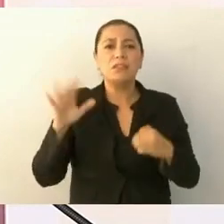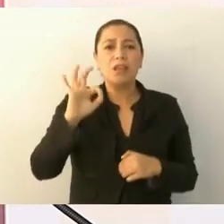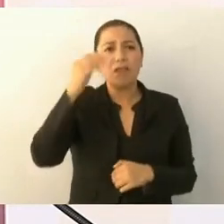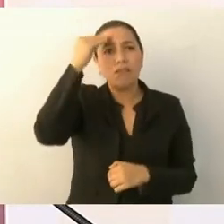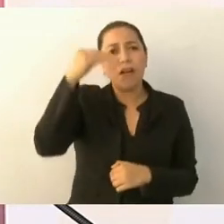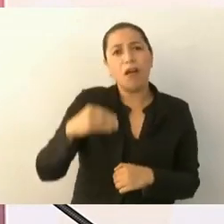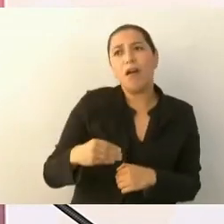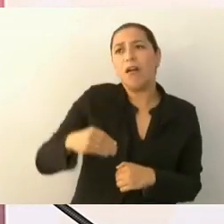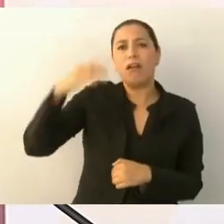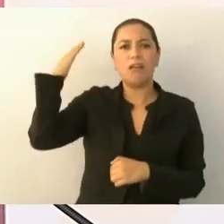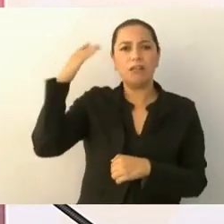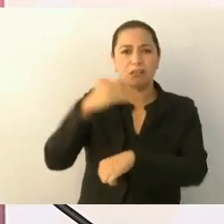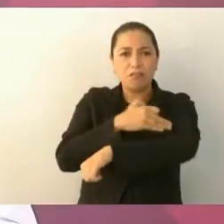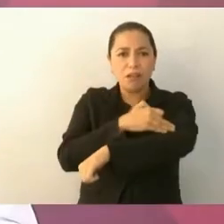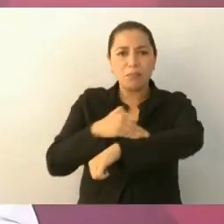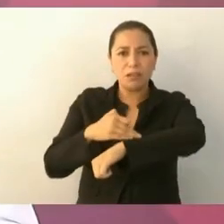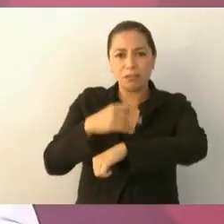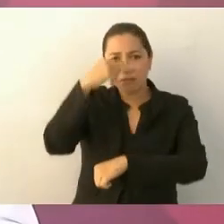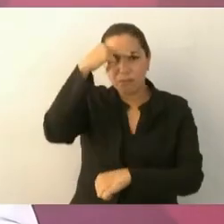de sus familias